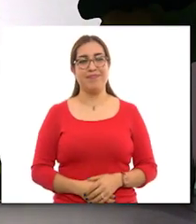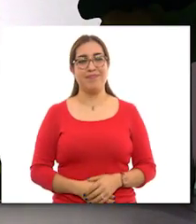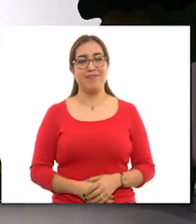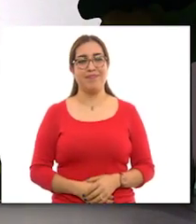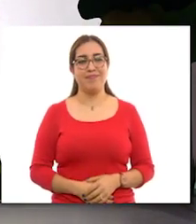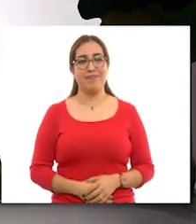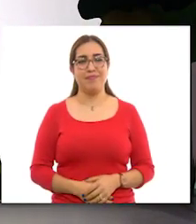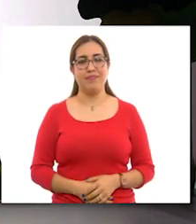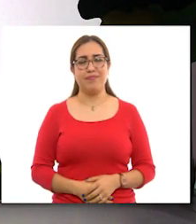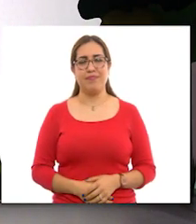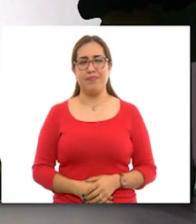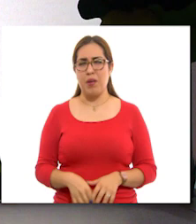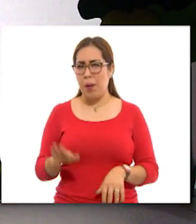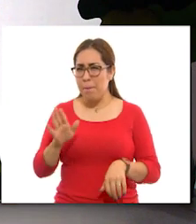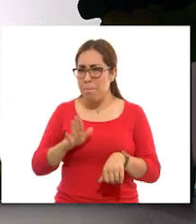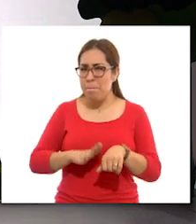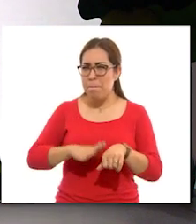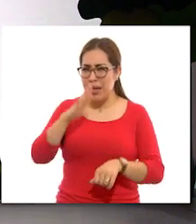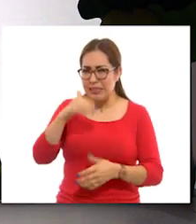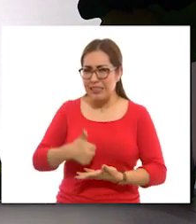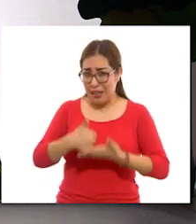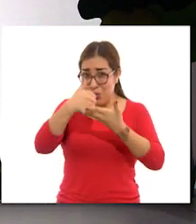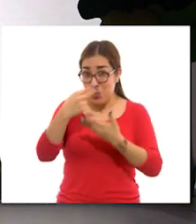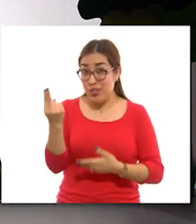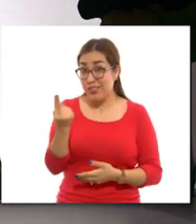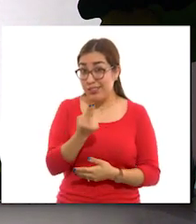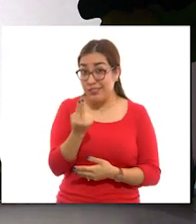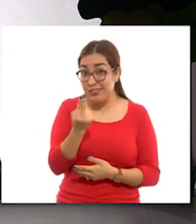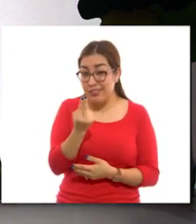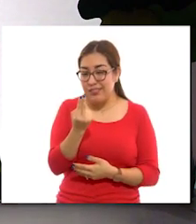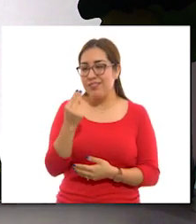Oh, ¿necesitan otra pista? ¡Sí!